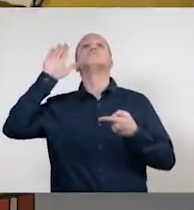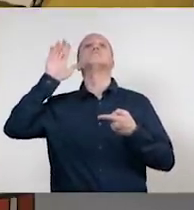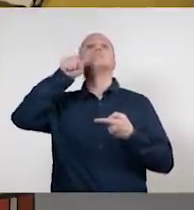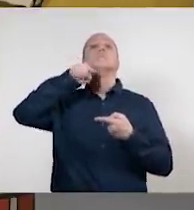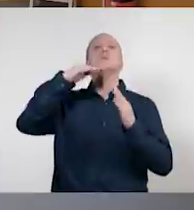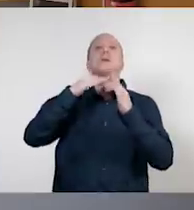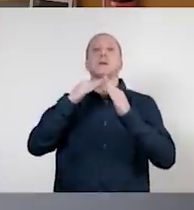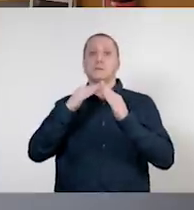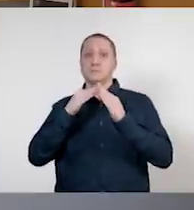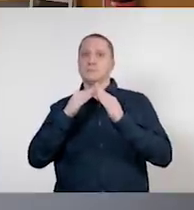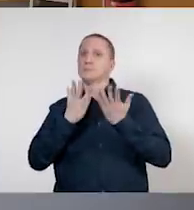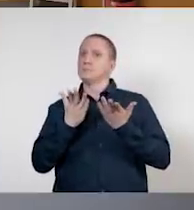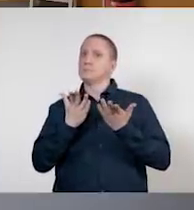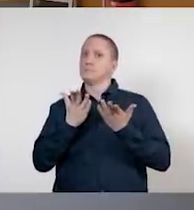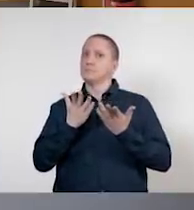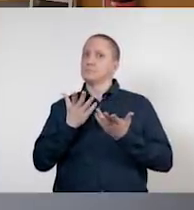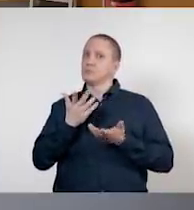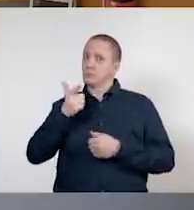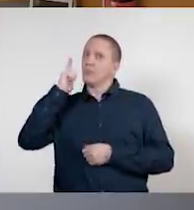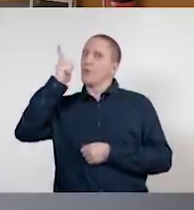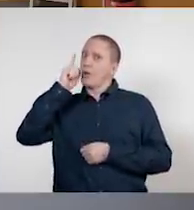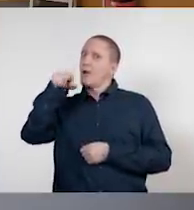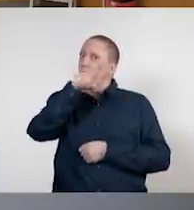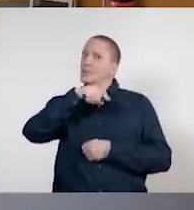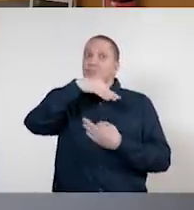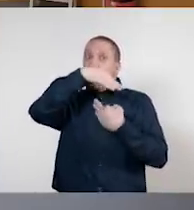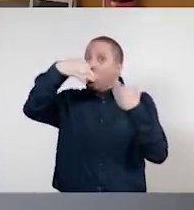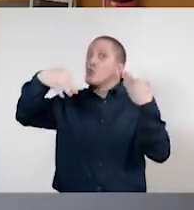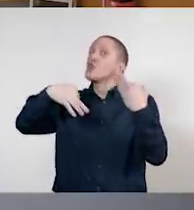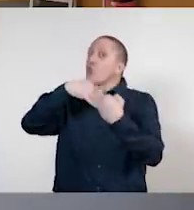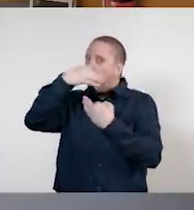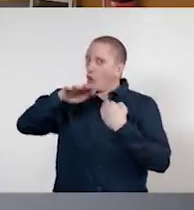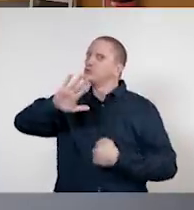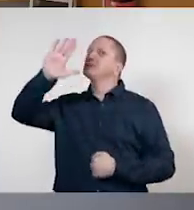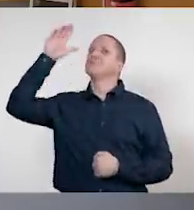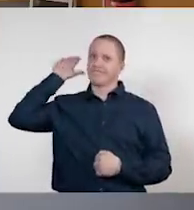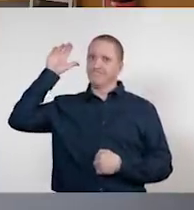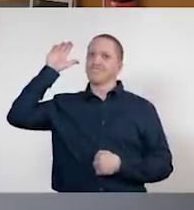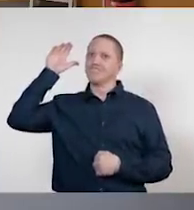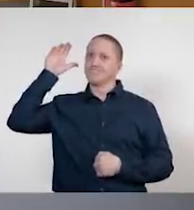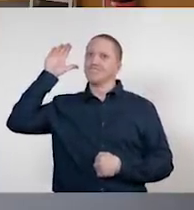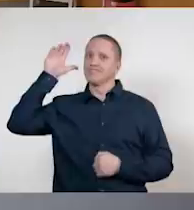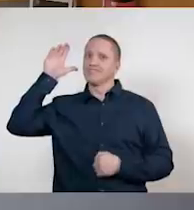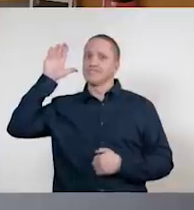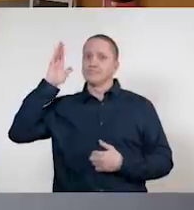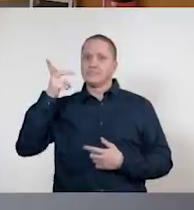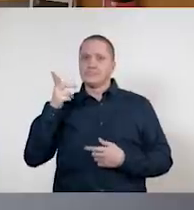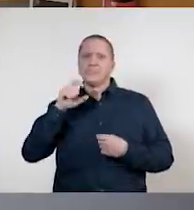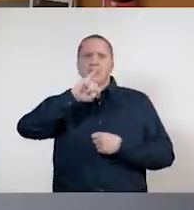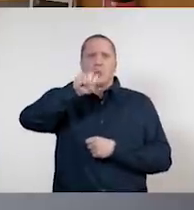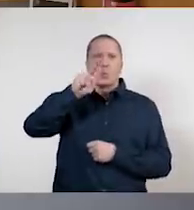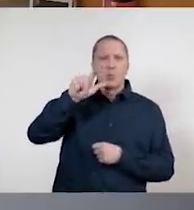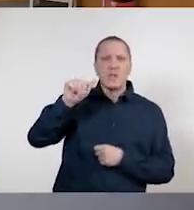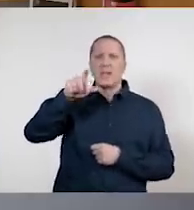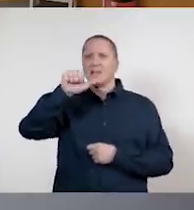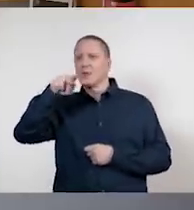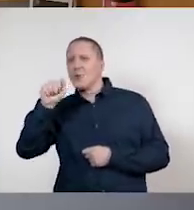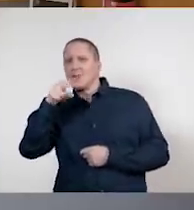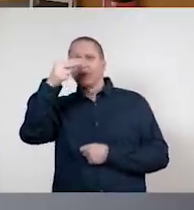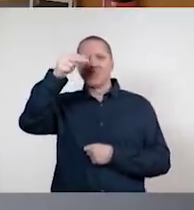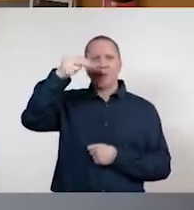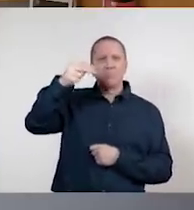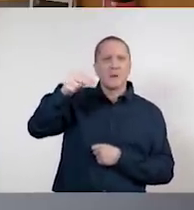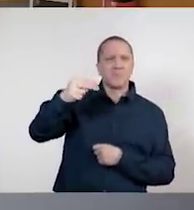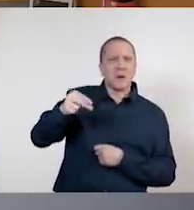casa. Yo espero que todas las niñas y todos los niños que nos están viendo hayan levantado la mano. Julia,